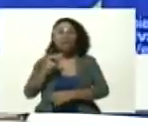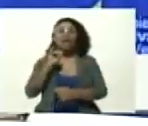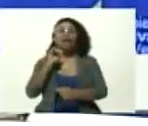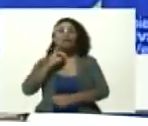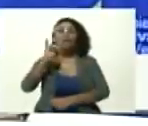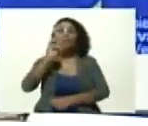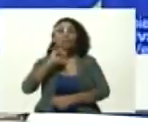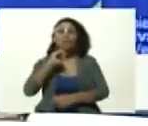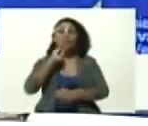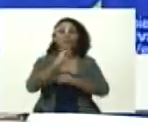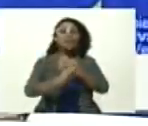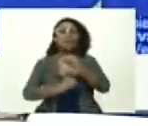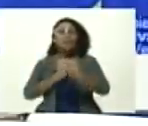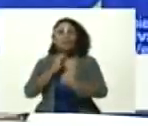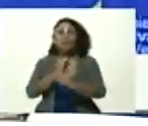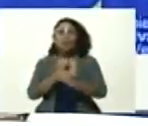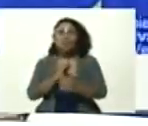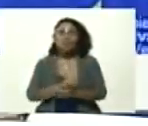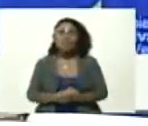internacionales.